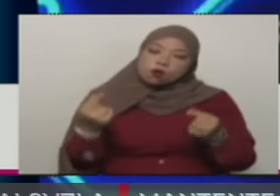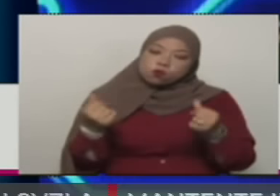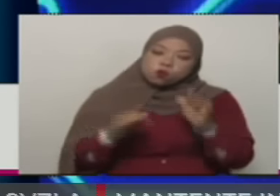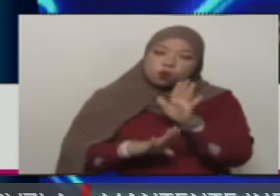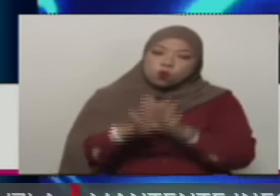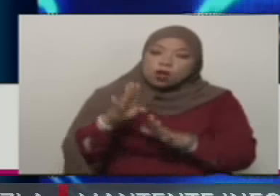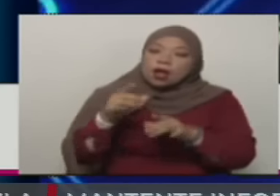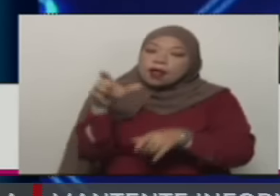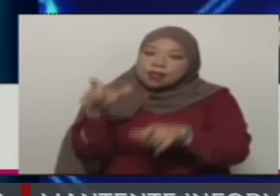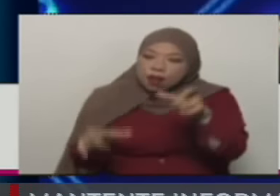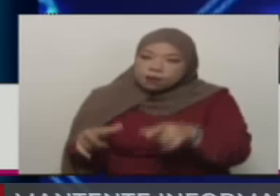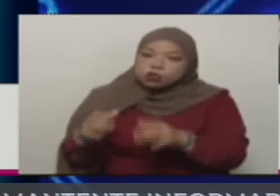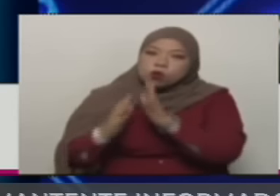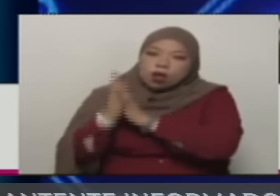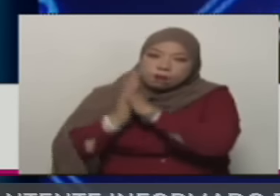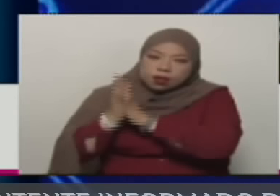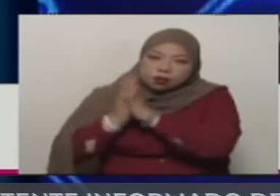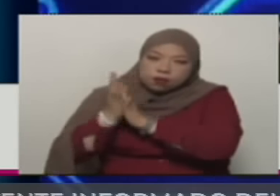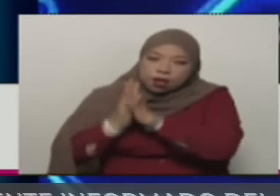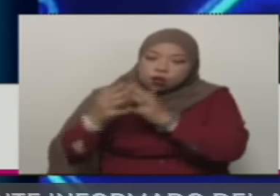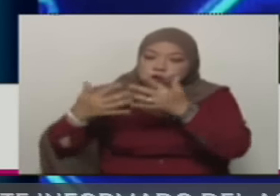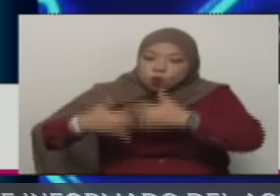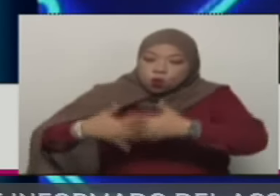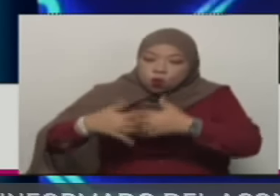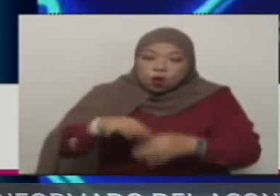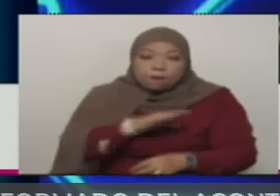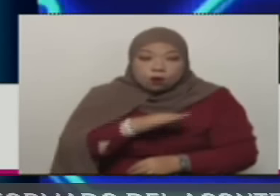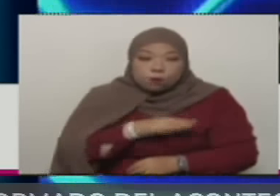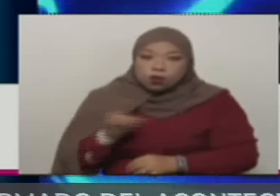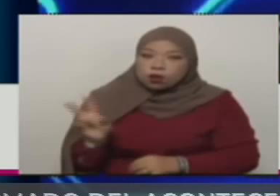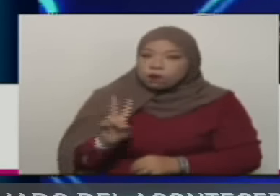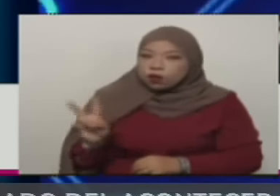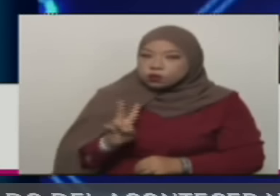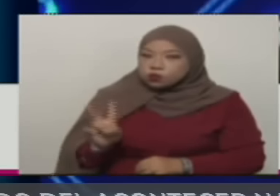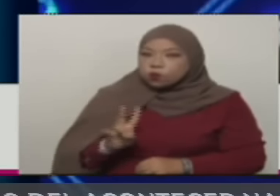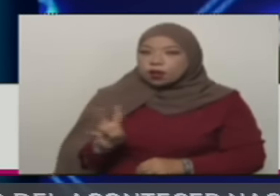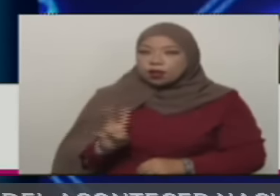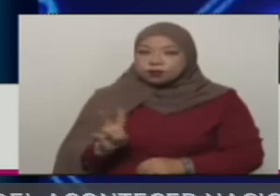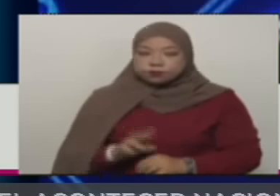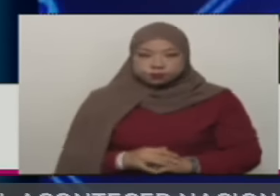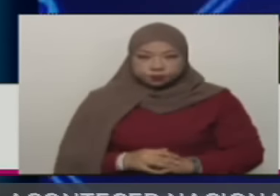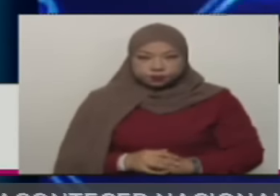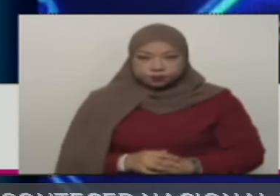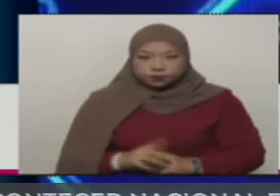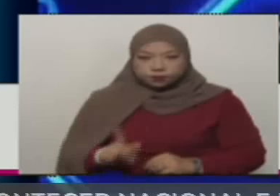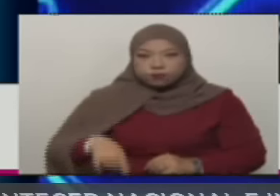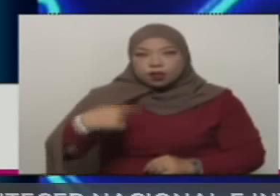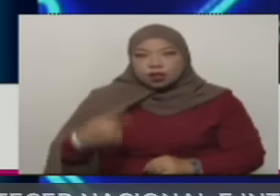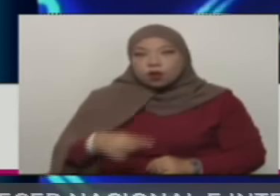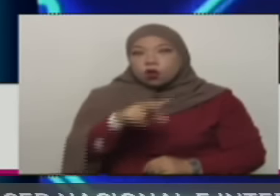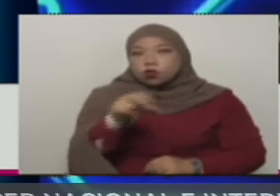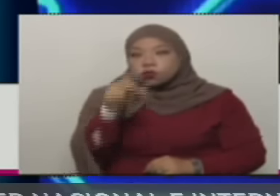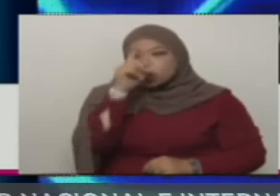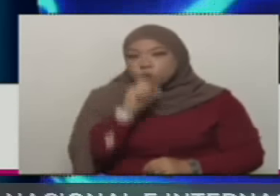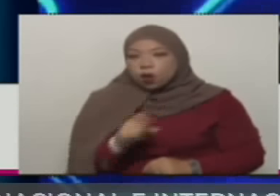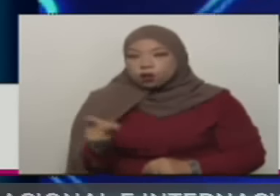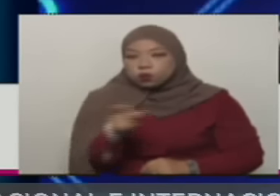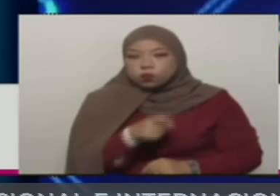sustentado, autosustentable, poderoso, propio de Venezuela, después de 200 años de búsqueda,